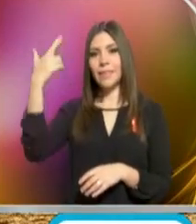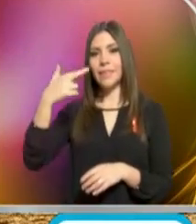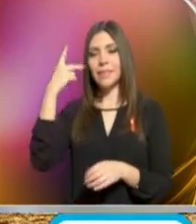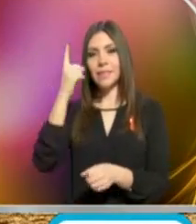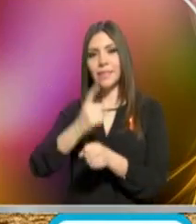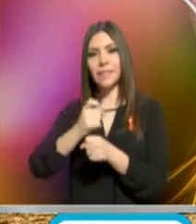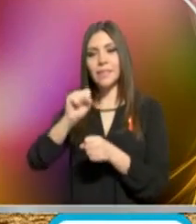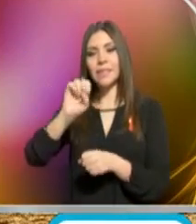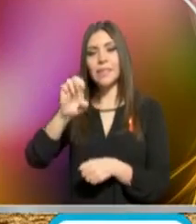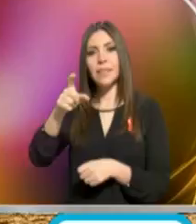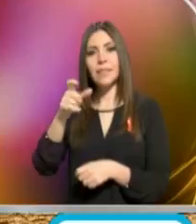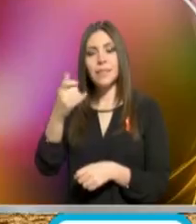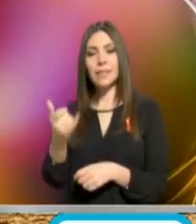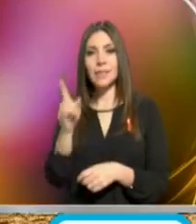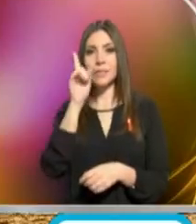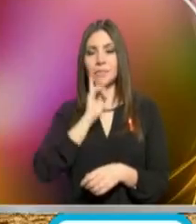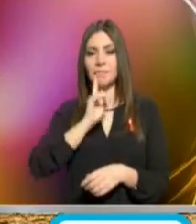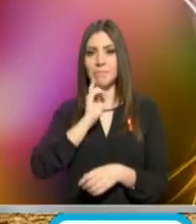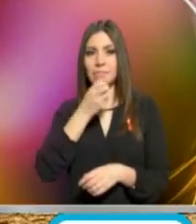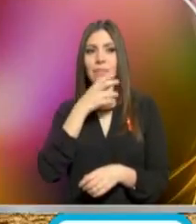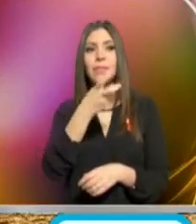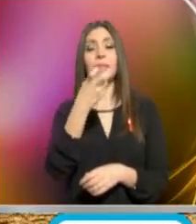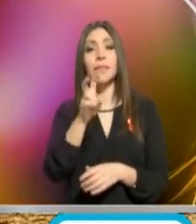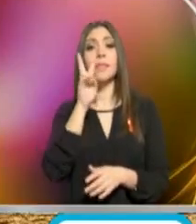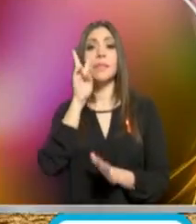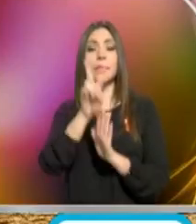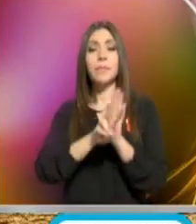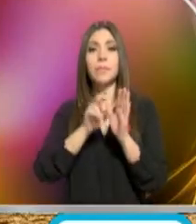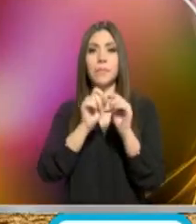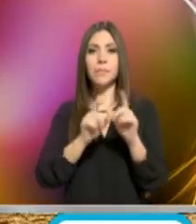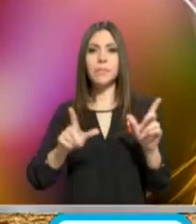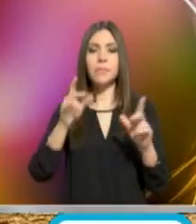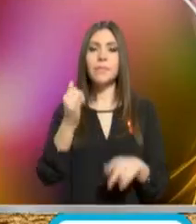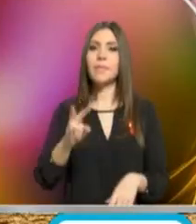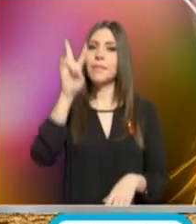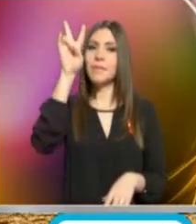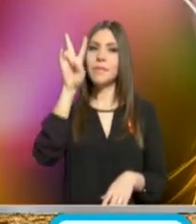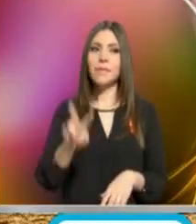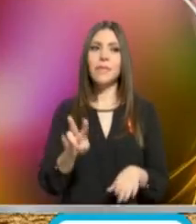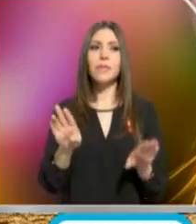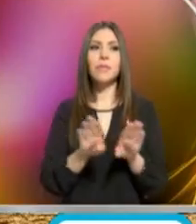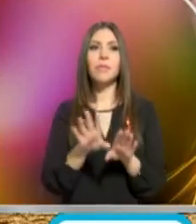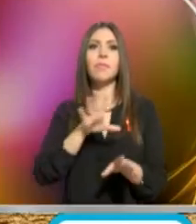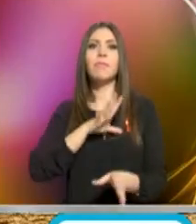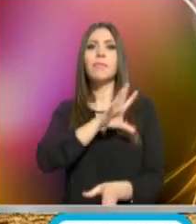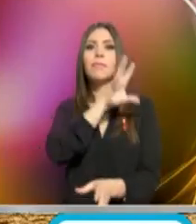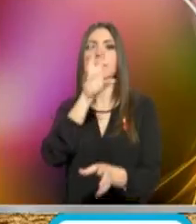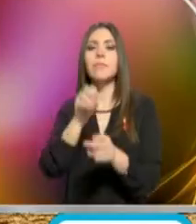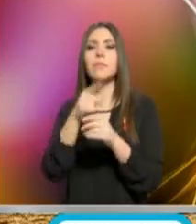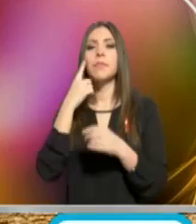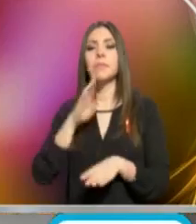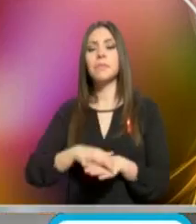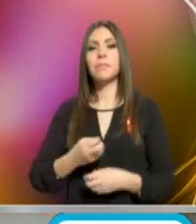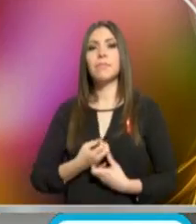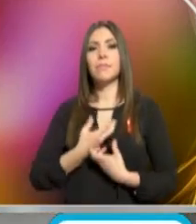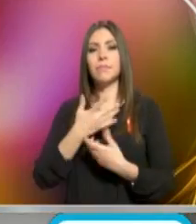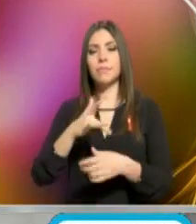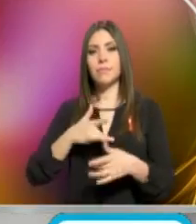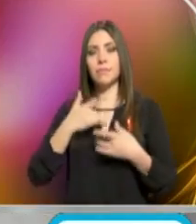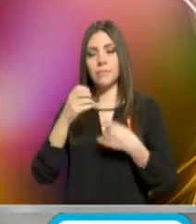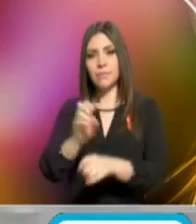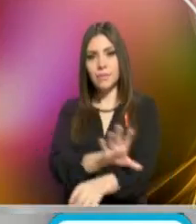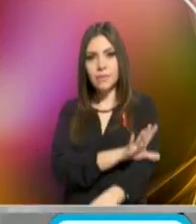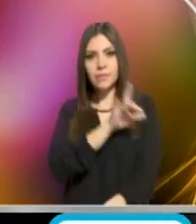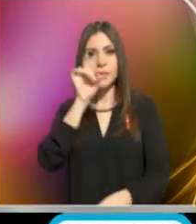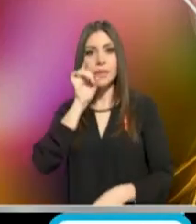sexualidad, Sin de duda. la sensualidad. En este video, además, que es sumamente erótico, esta canción de los 90 se llama